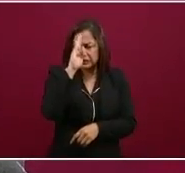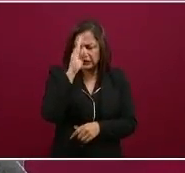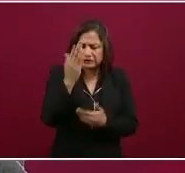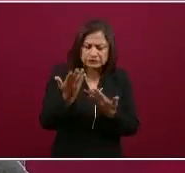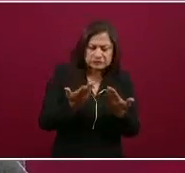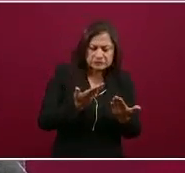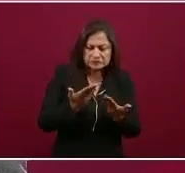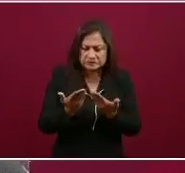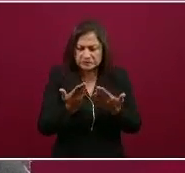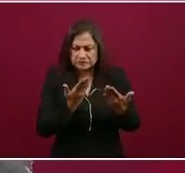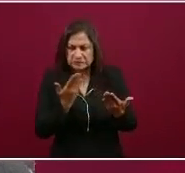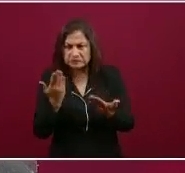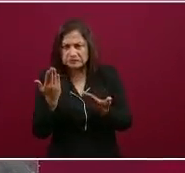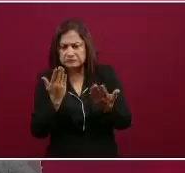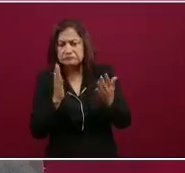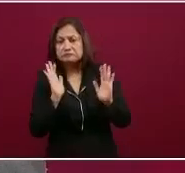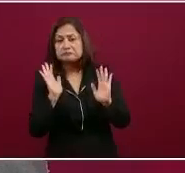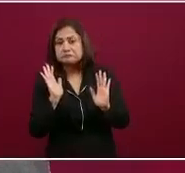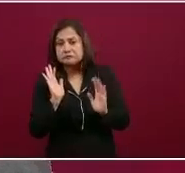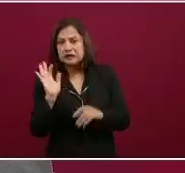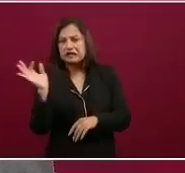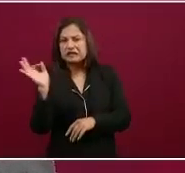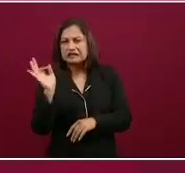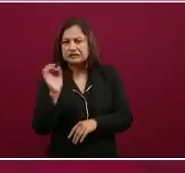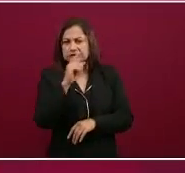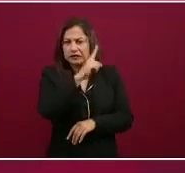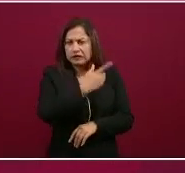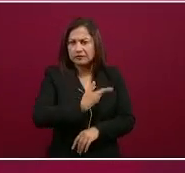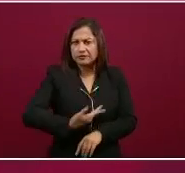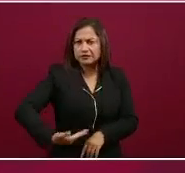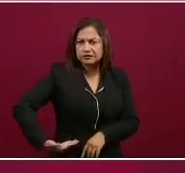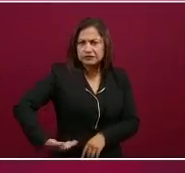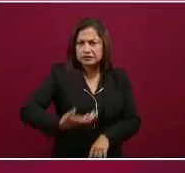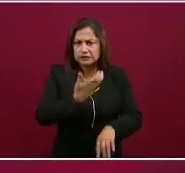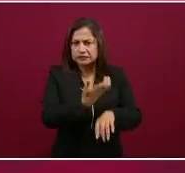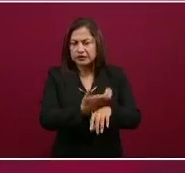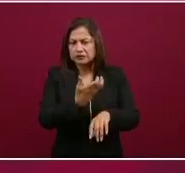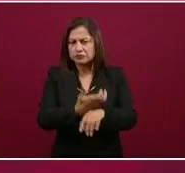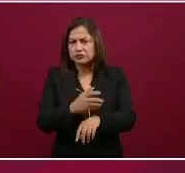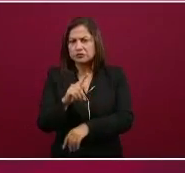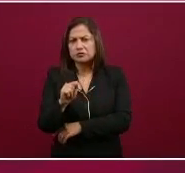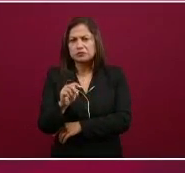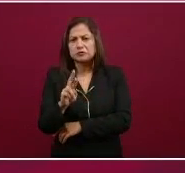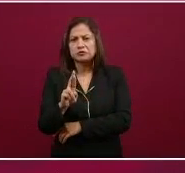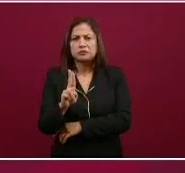Unidos. Creo que el presidente Trump va